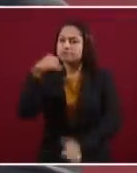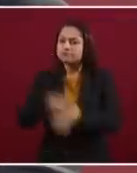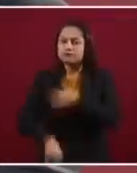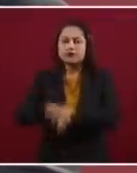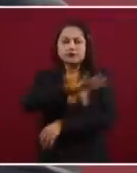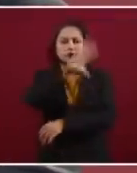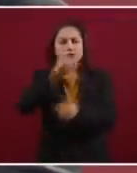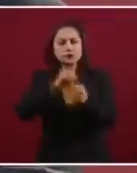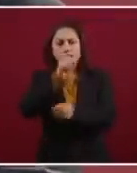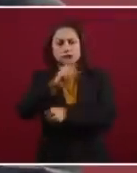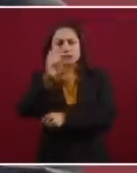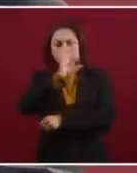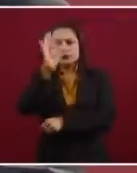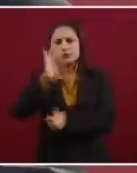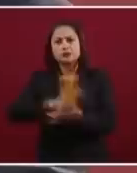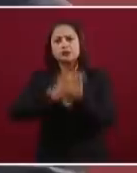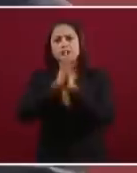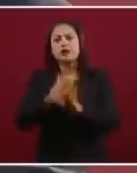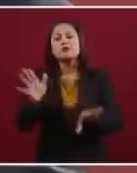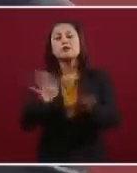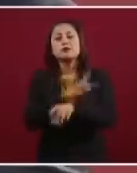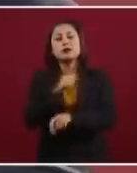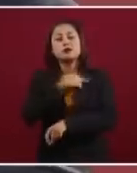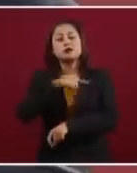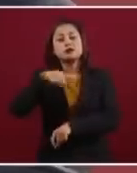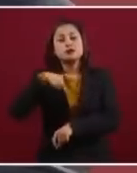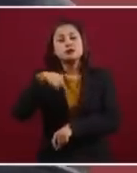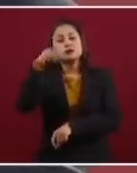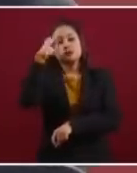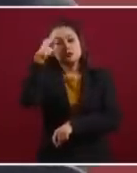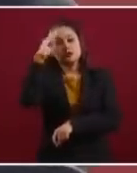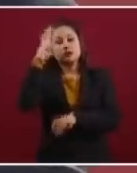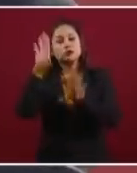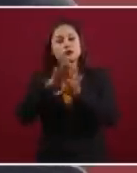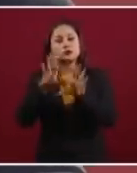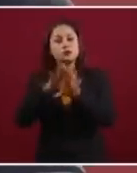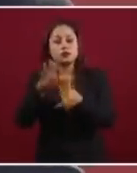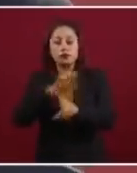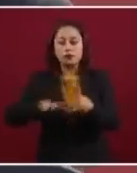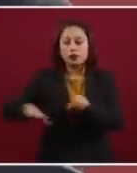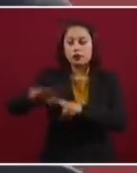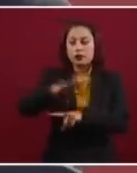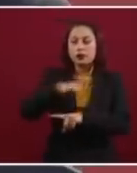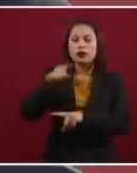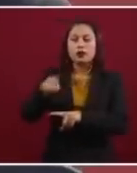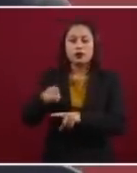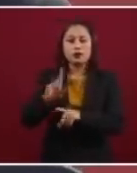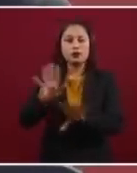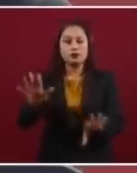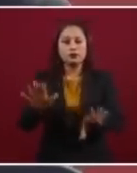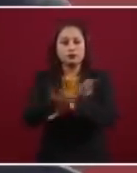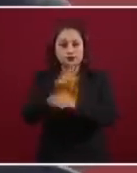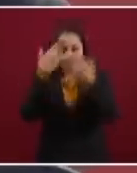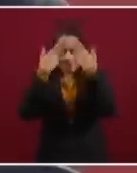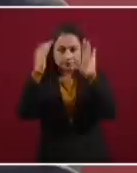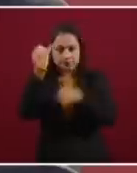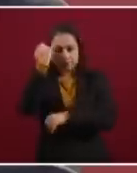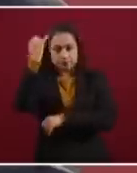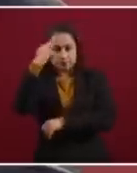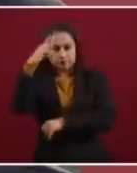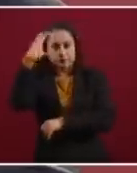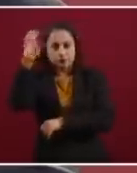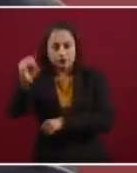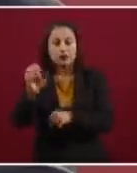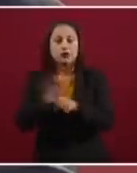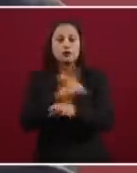porque estamos modificando la lógica de la criminalidad donde a los adictos los ven como como clientes como un